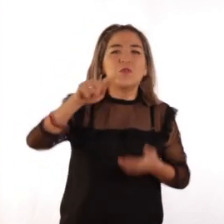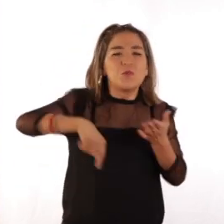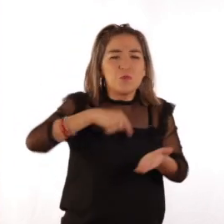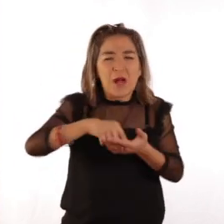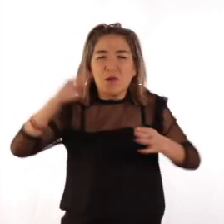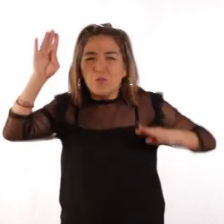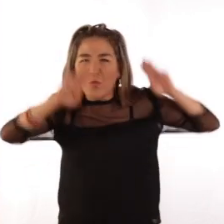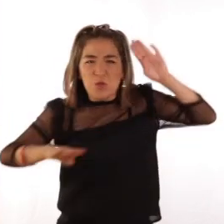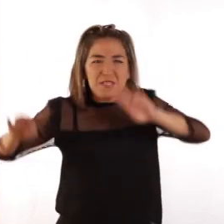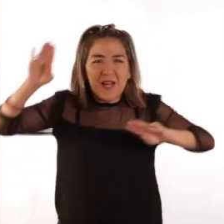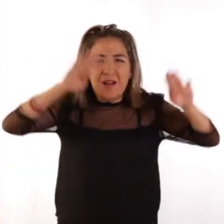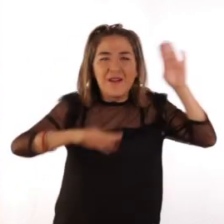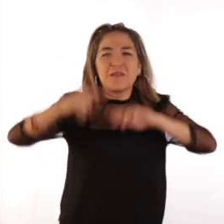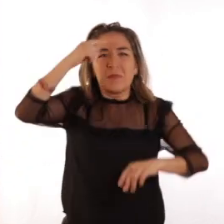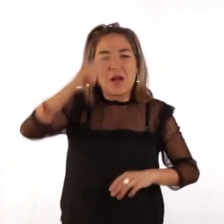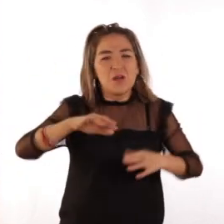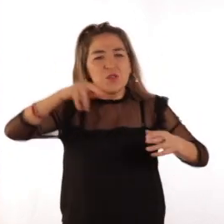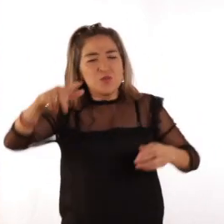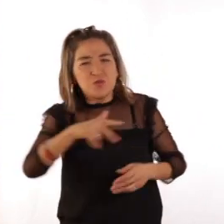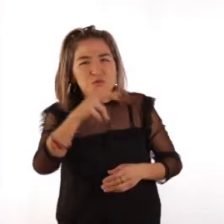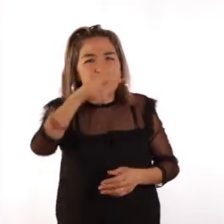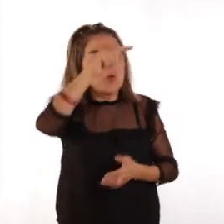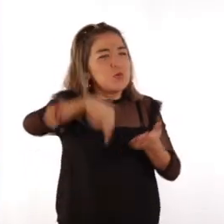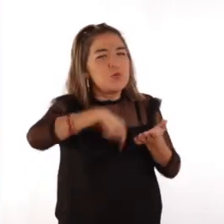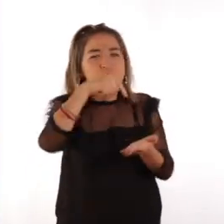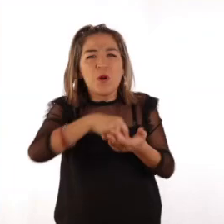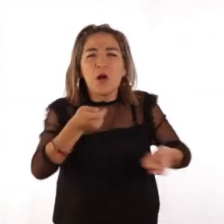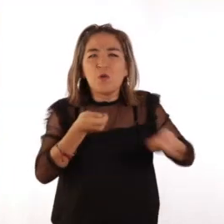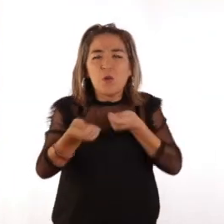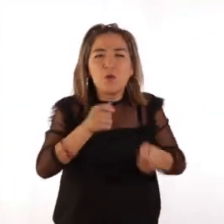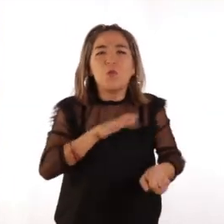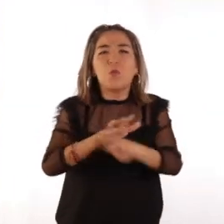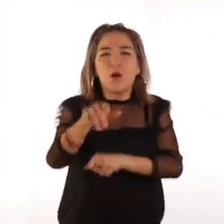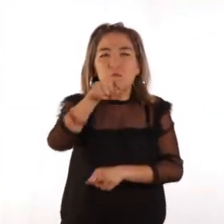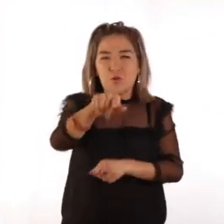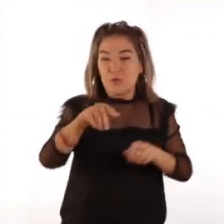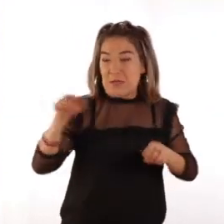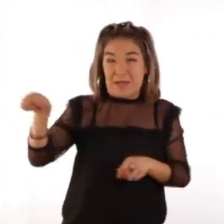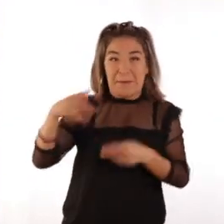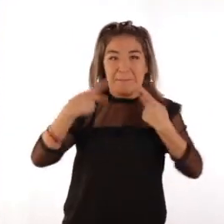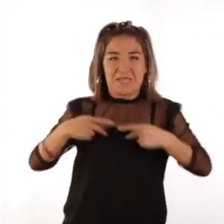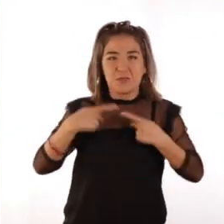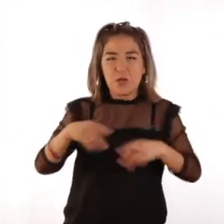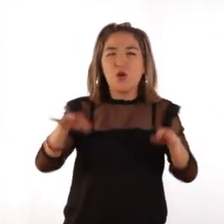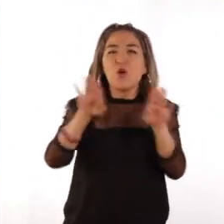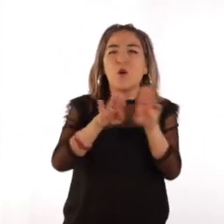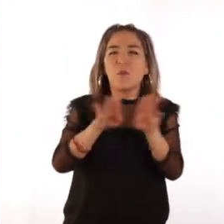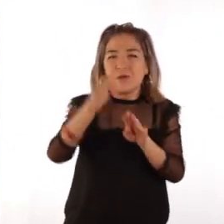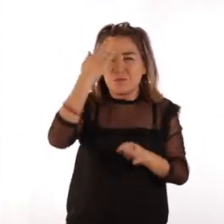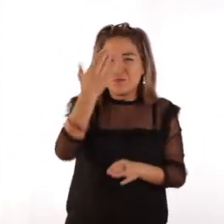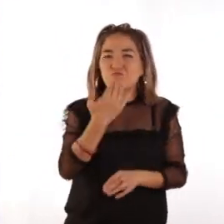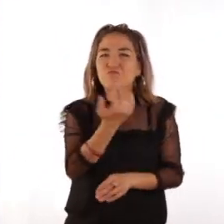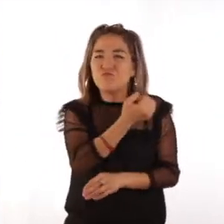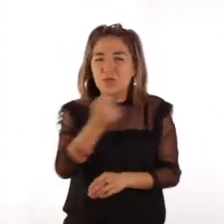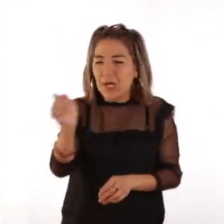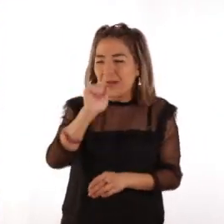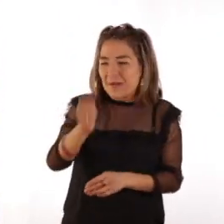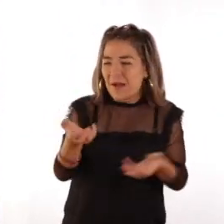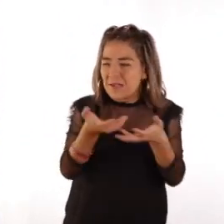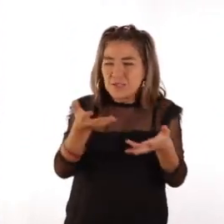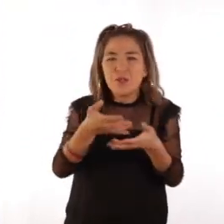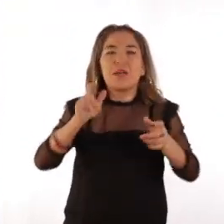selvas, para ir buscando puntos de control y formar triángulos. O sea,